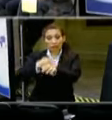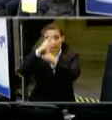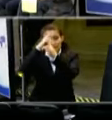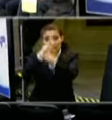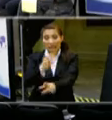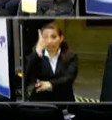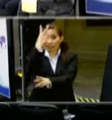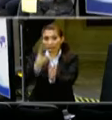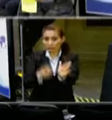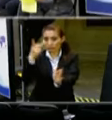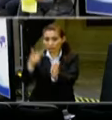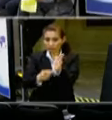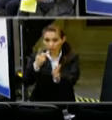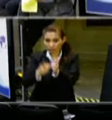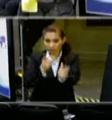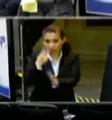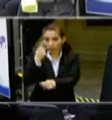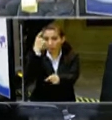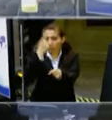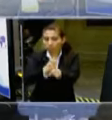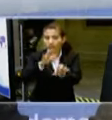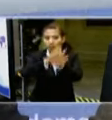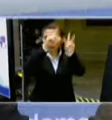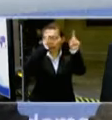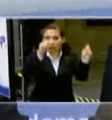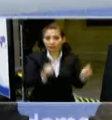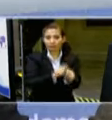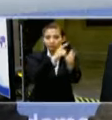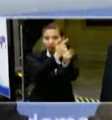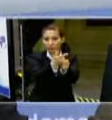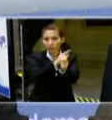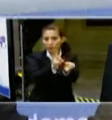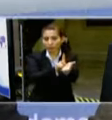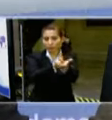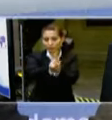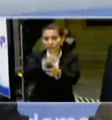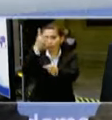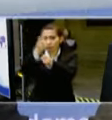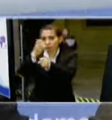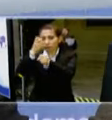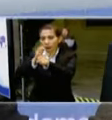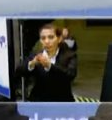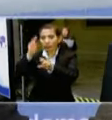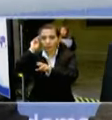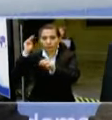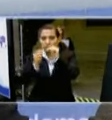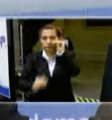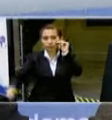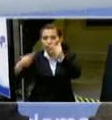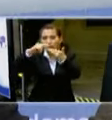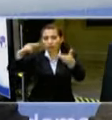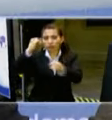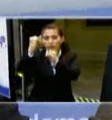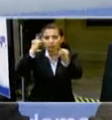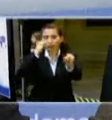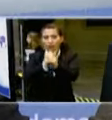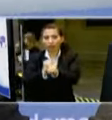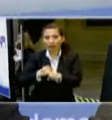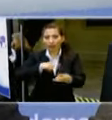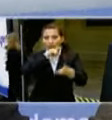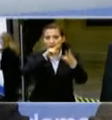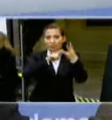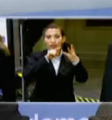en 3 ocasiones. La primera por el título de licenciatura en Derecho, la segunda por la maestría en Relaciones Internacionales